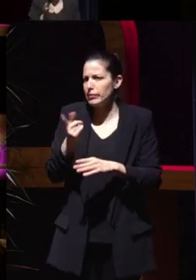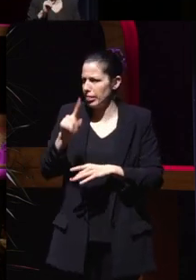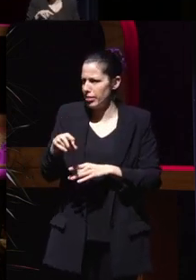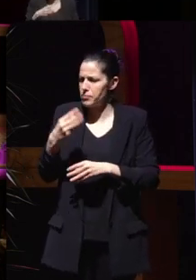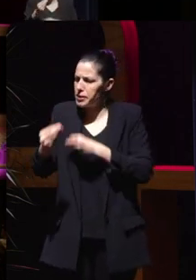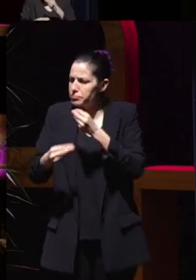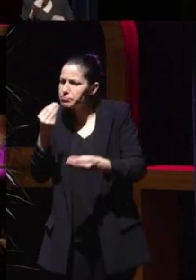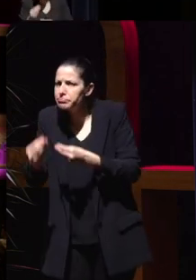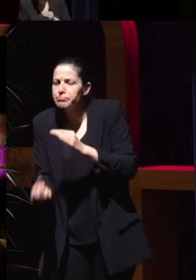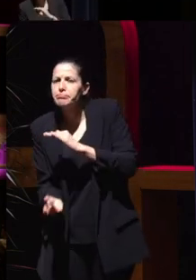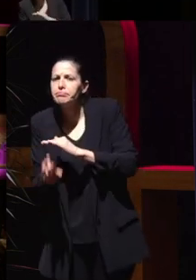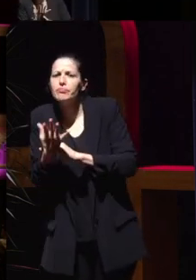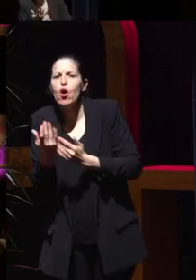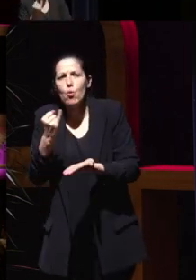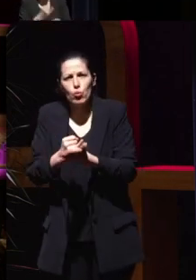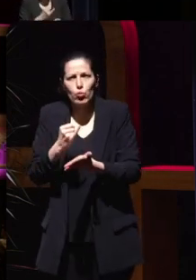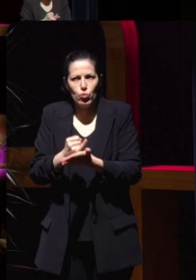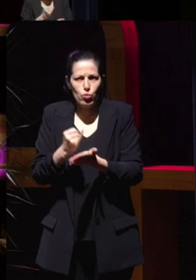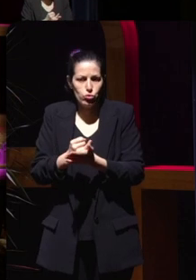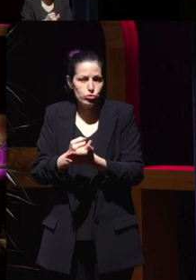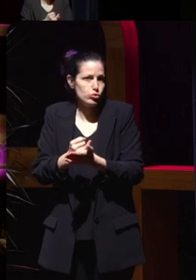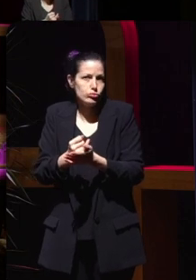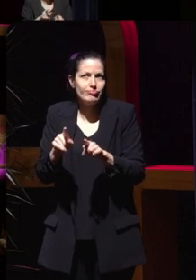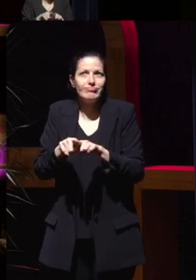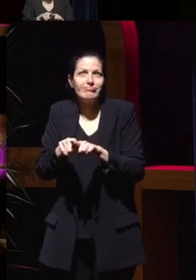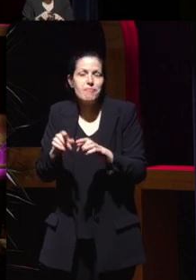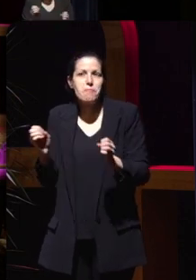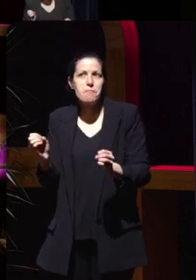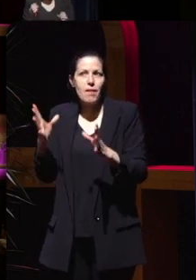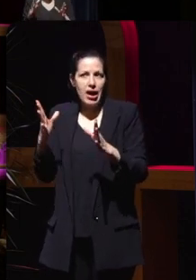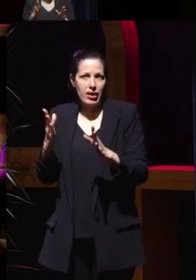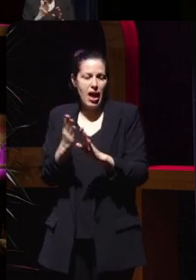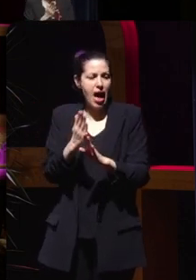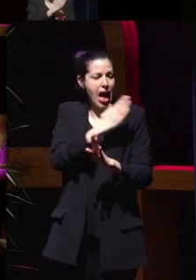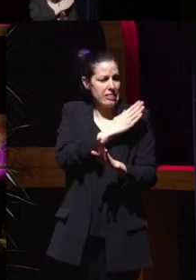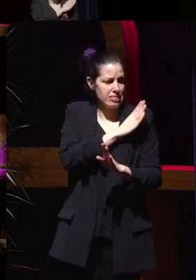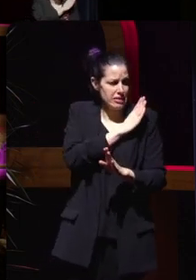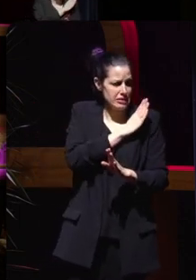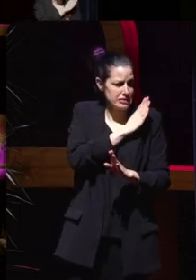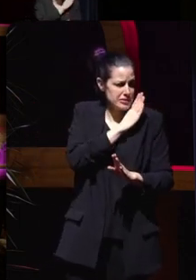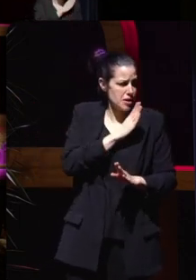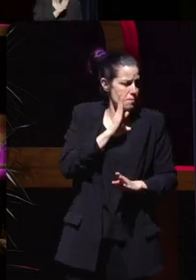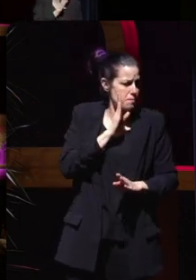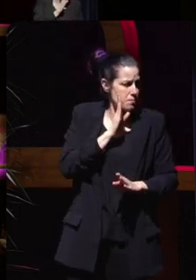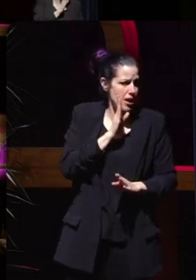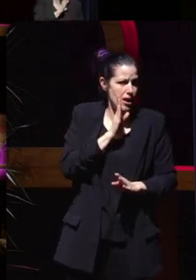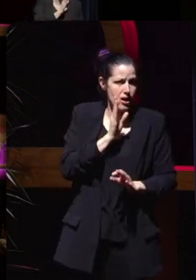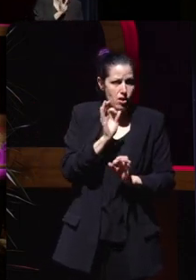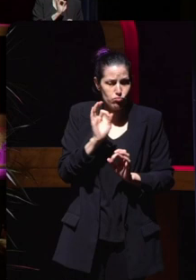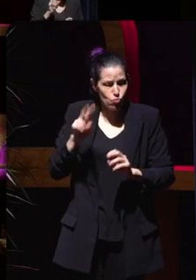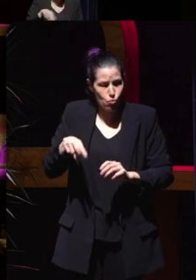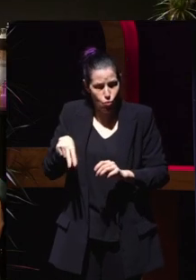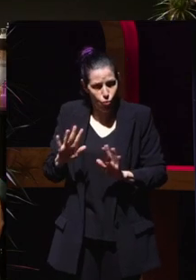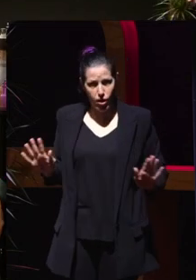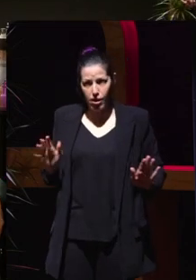de cosas de estas básicas de misteriosas que antes de ser Nike de España hacía por completo como o qué O porteo no que venciendo